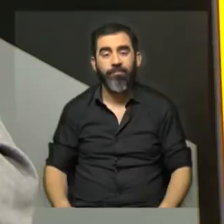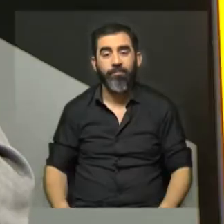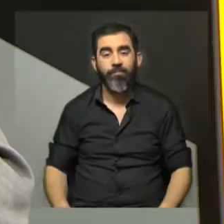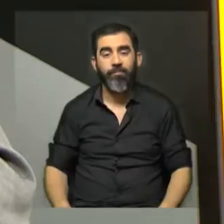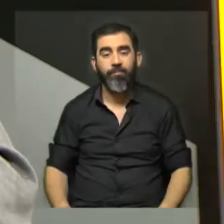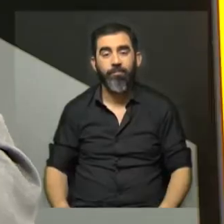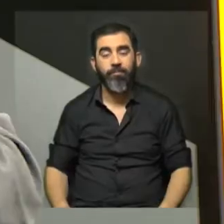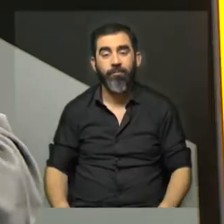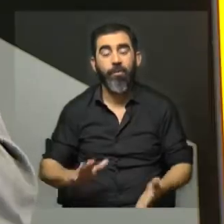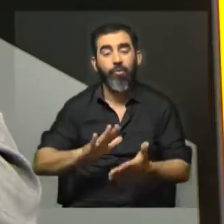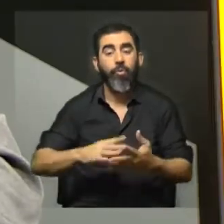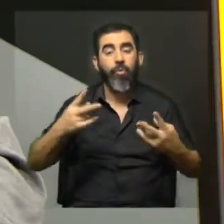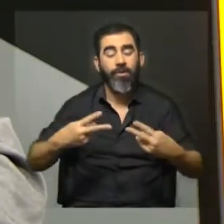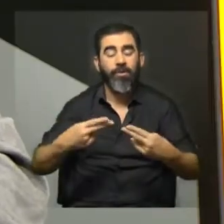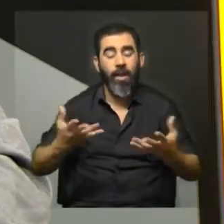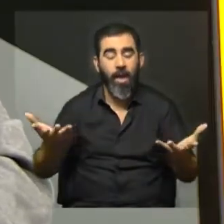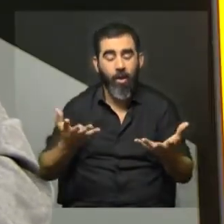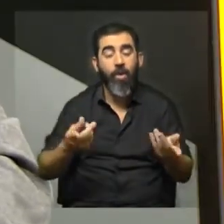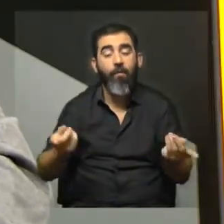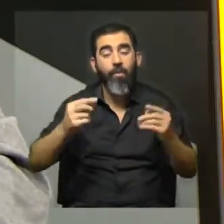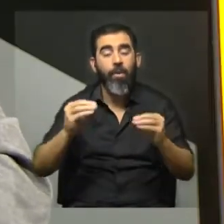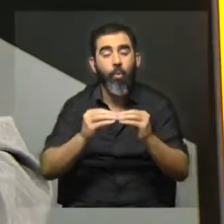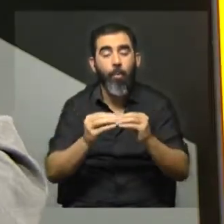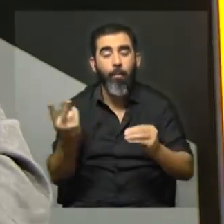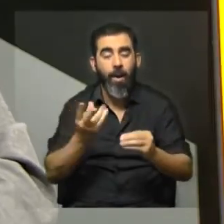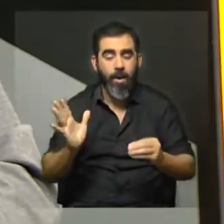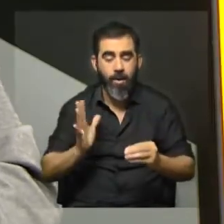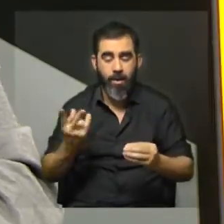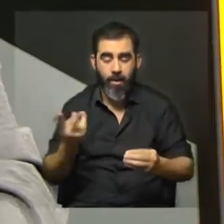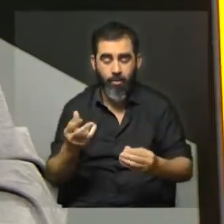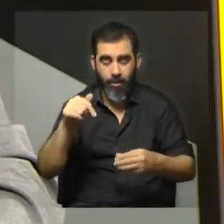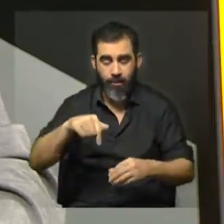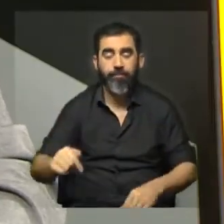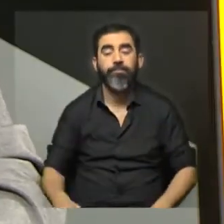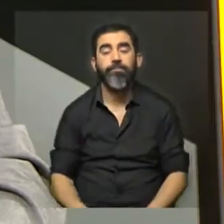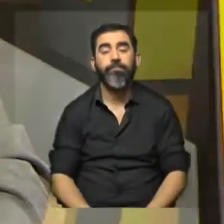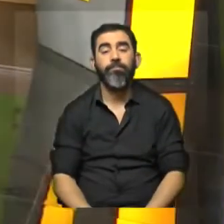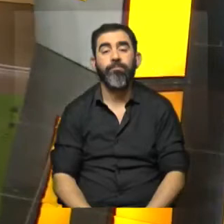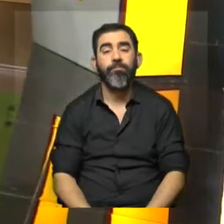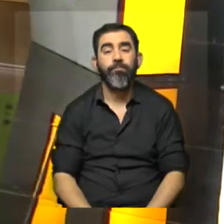Seguimos con Sobre Ciencia, primera pausa a la vuelta. Daniela Hirschfeld, Alexandra Perrone aquí con nosotros.